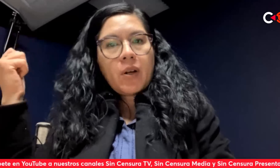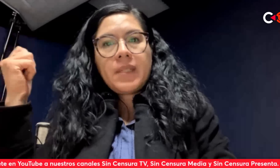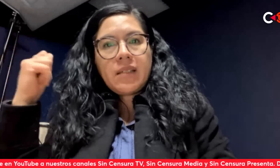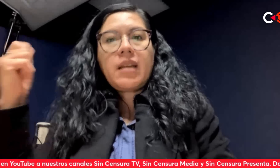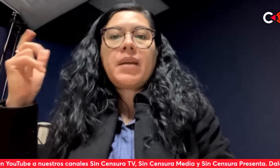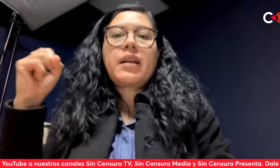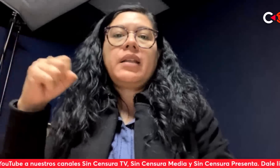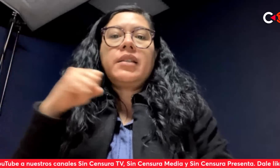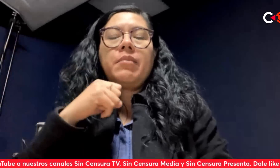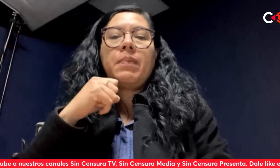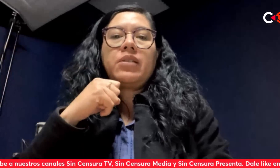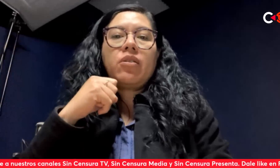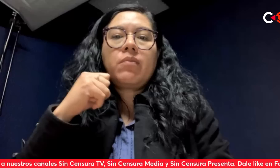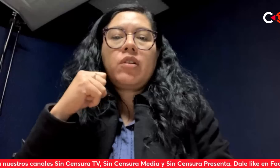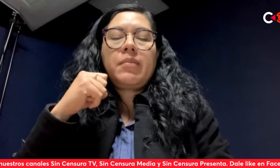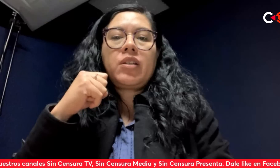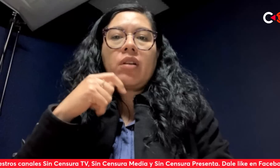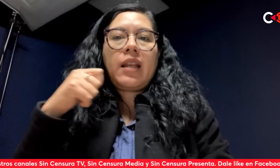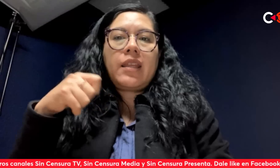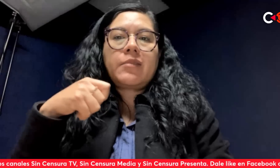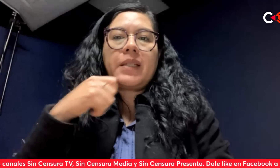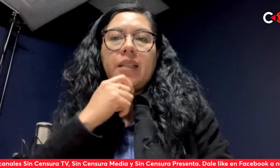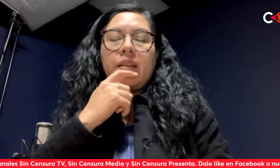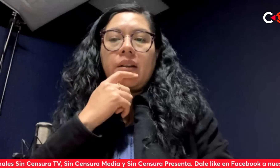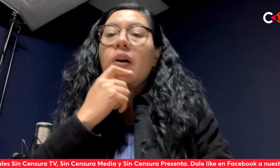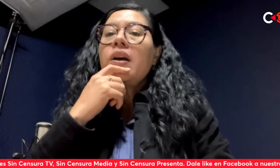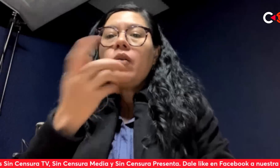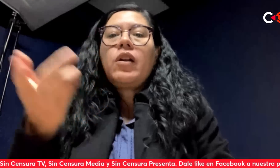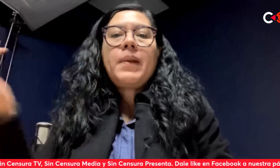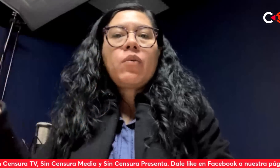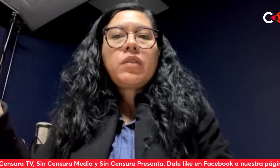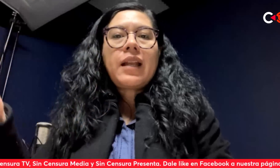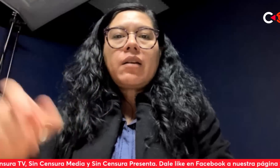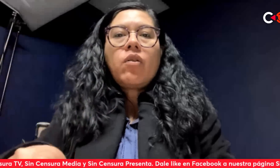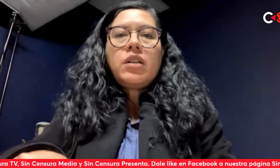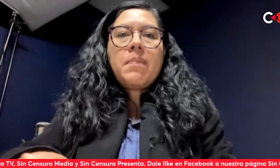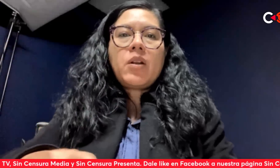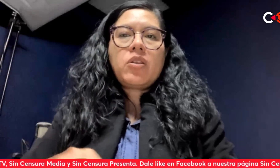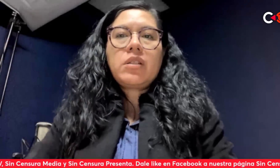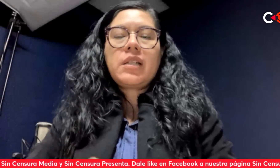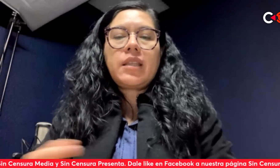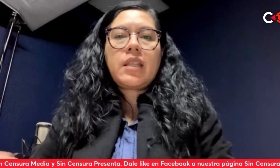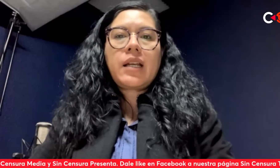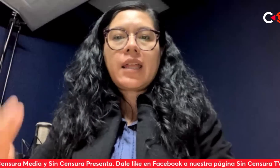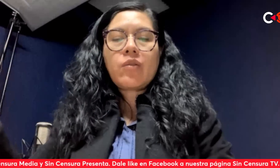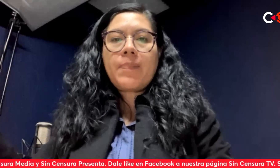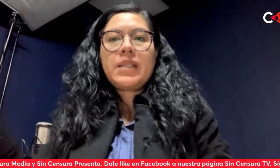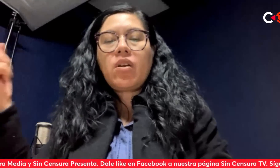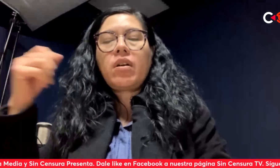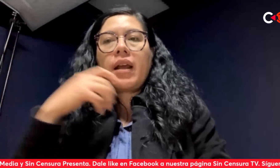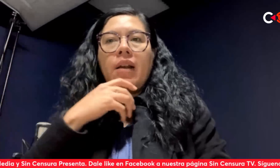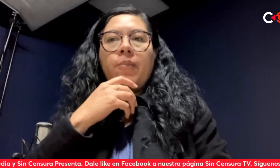dice, pero a mí sí que me regresen mi pensión multimillonaria de expresidente, ¿no? Luego le preguntan, oye, pero entonces le tendrían que dar